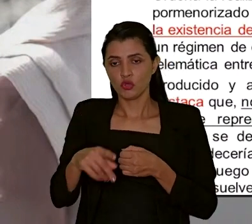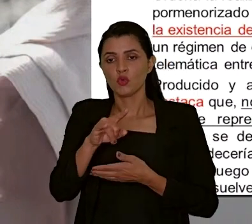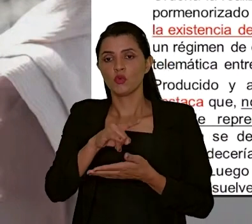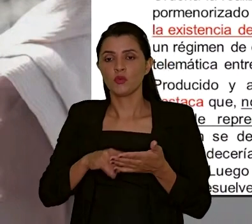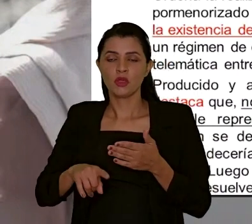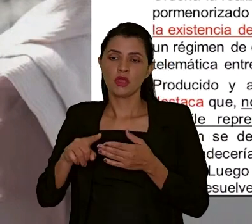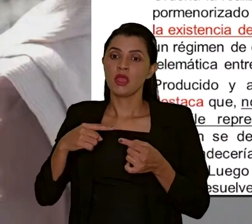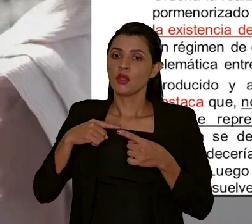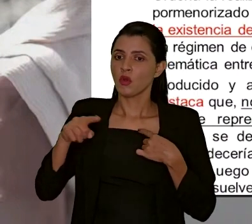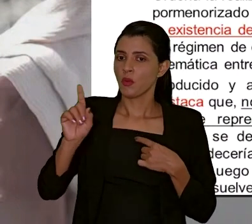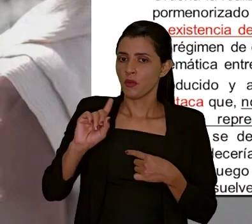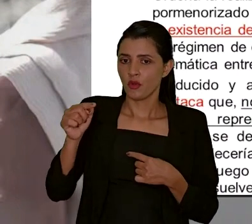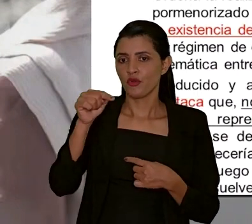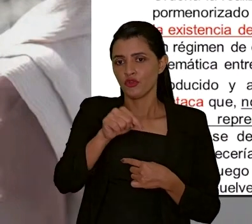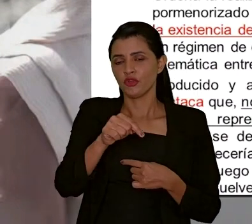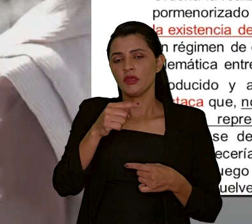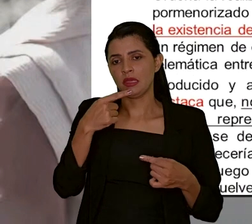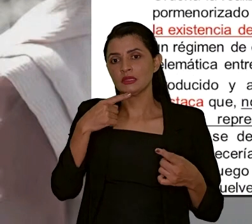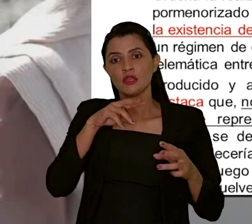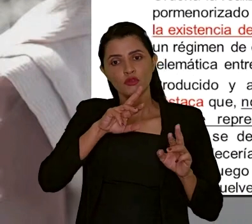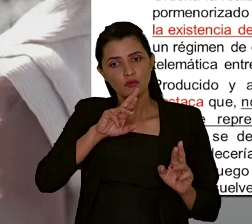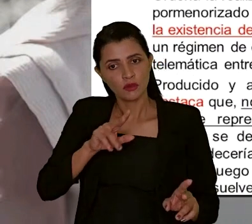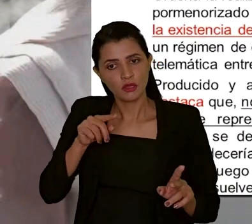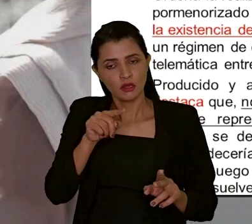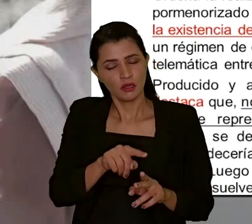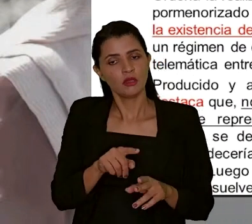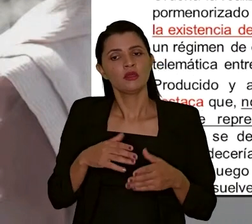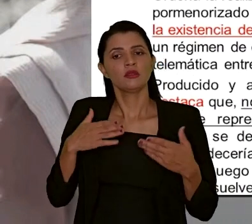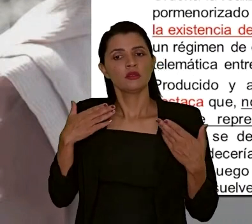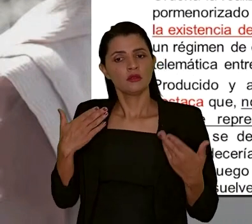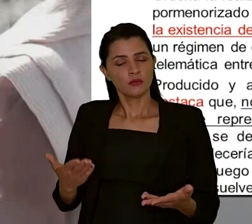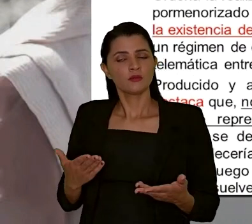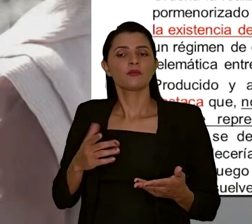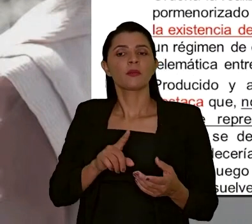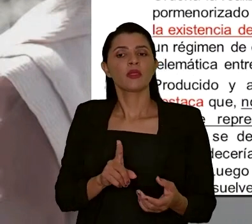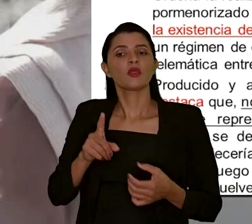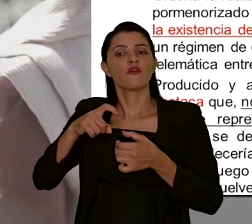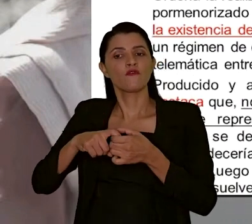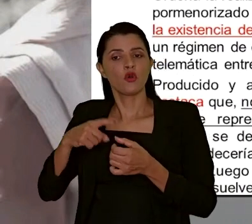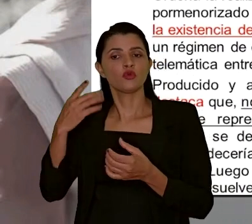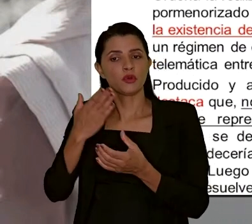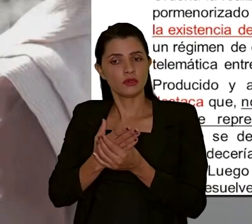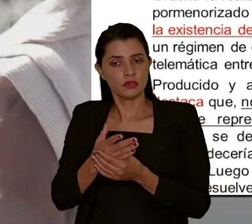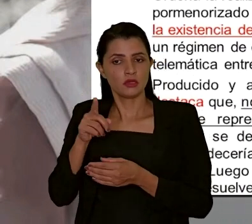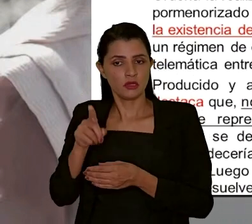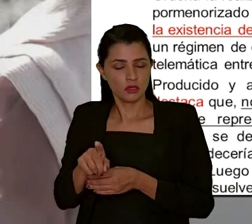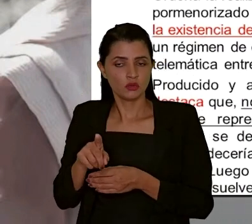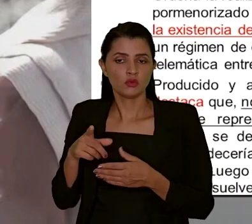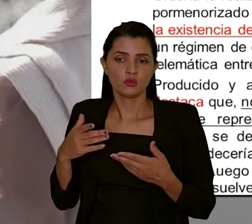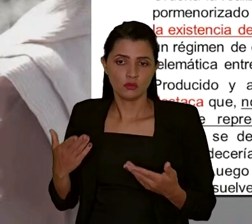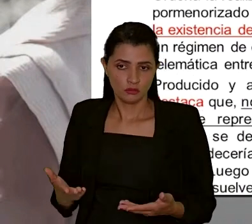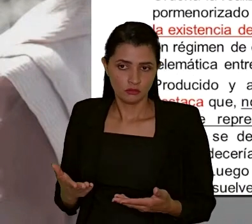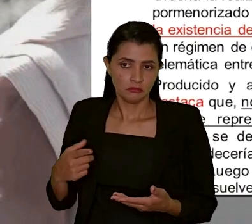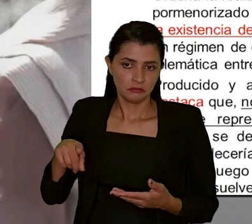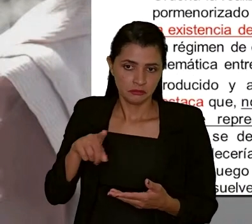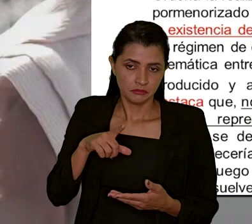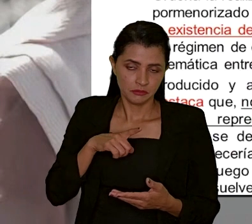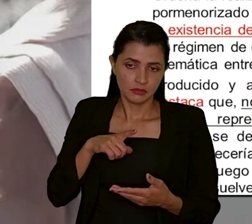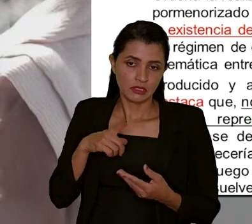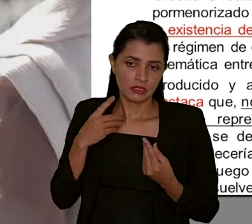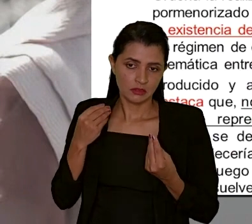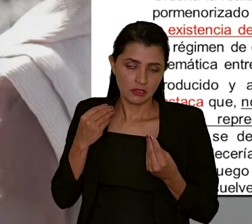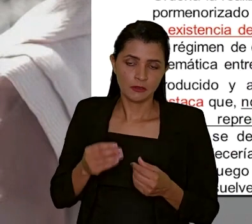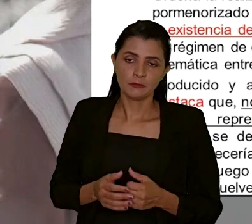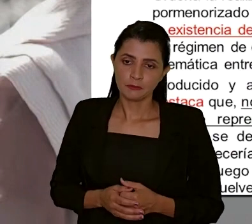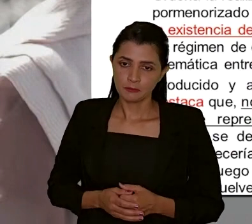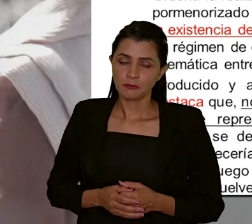no corresponde en este caso. Entonces el juez, como verdadero director del proceso, todas las pruebas que tienen que ver con